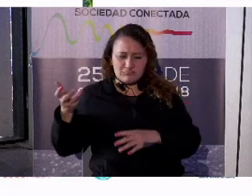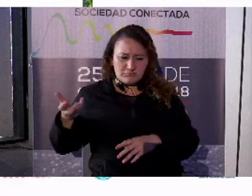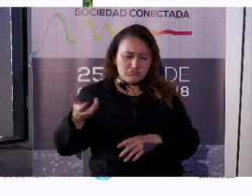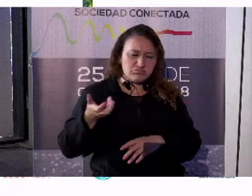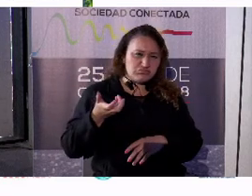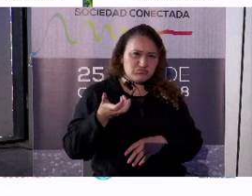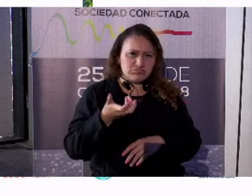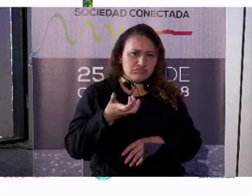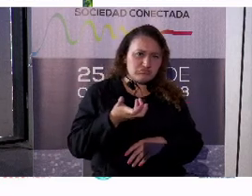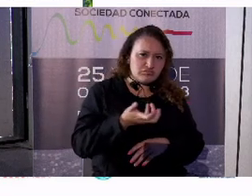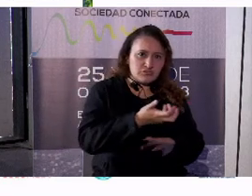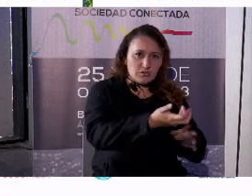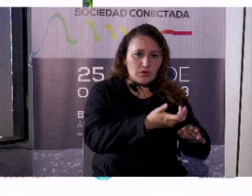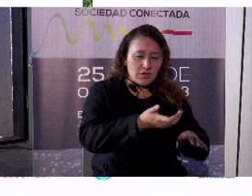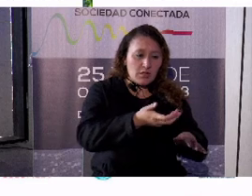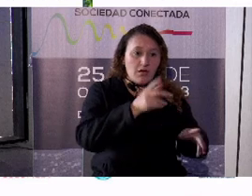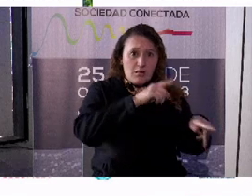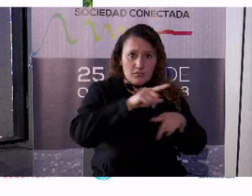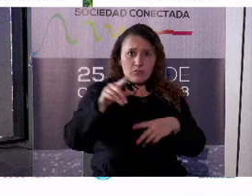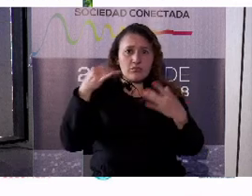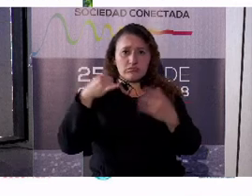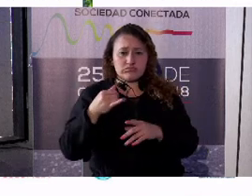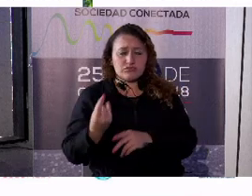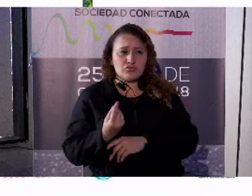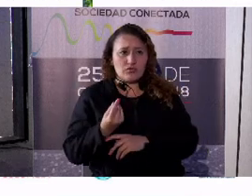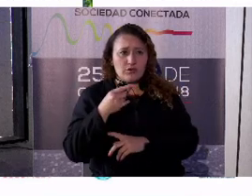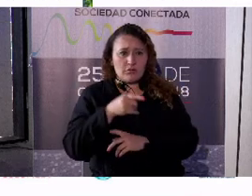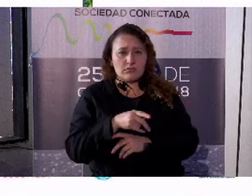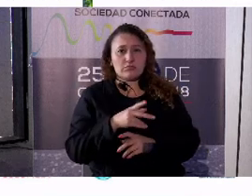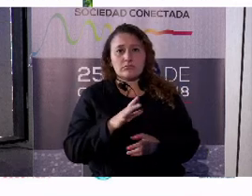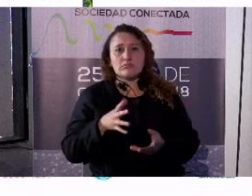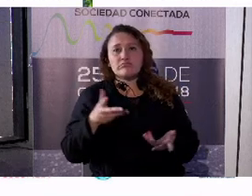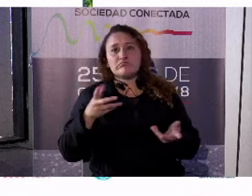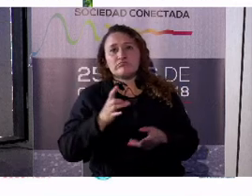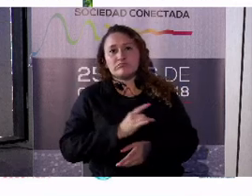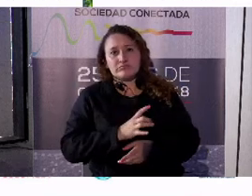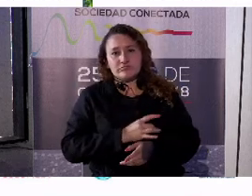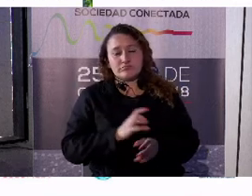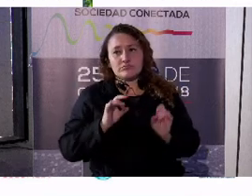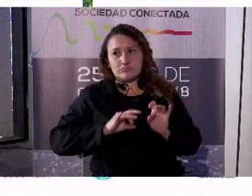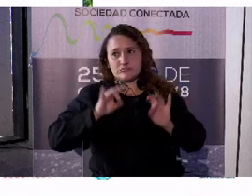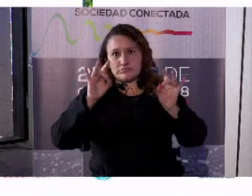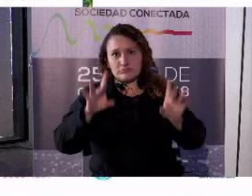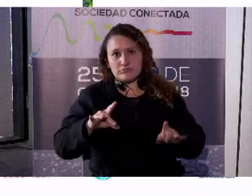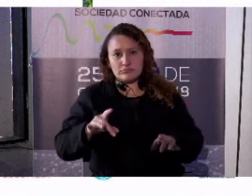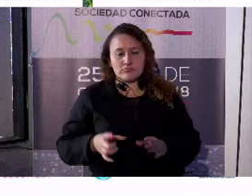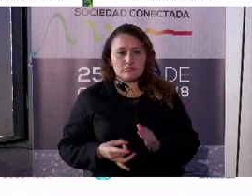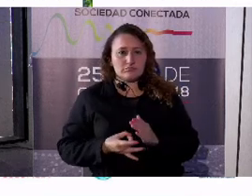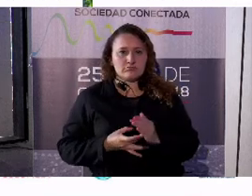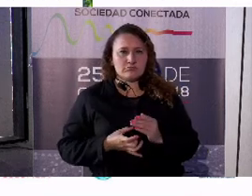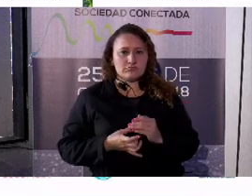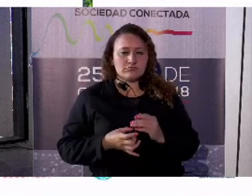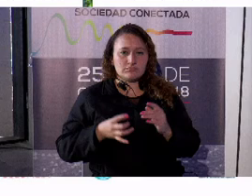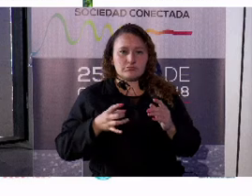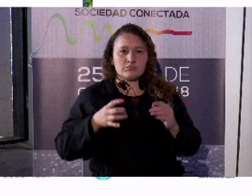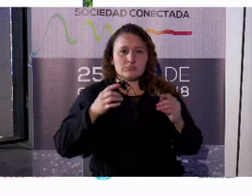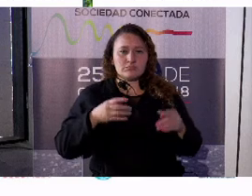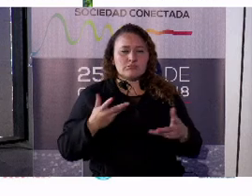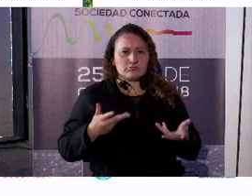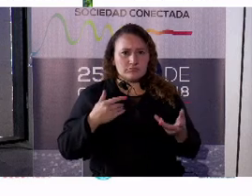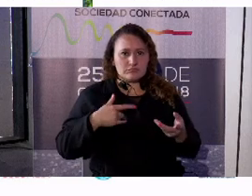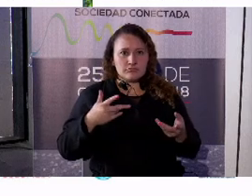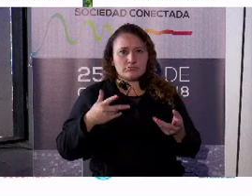solas tenemos experiencias en Australia en Chile donde estamos poniendo soluciones del tipo iot con Cloud para